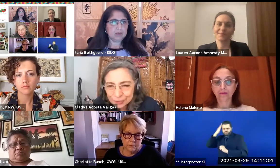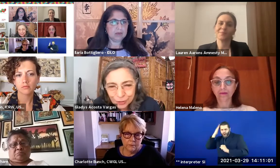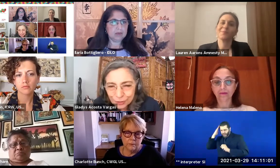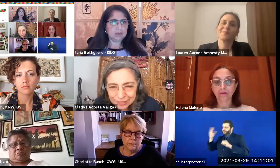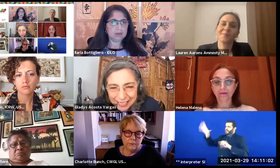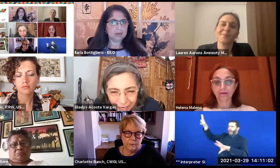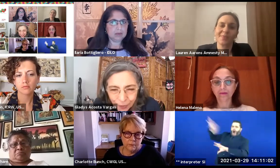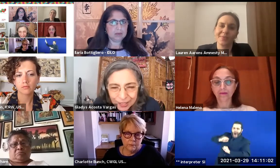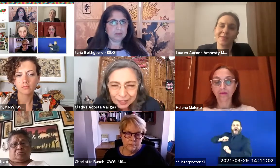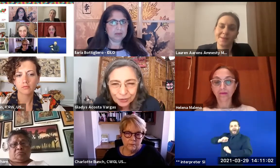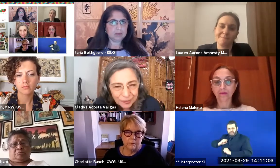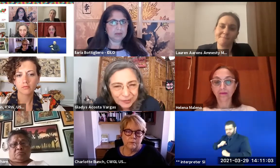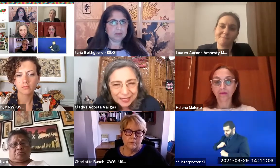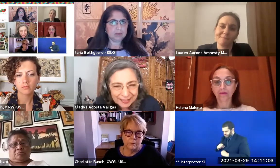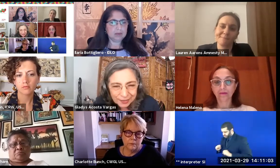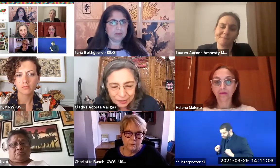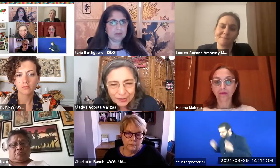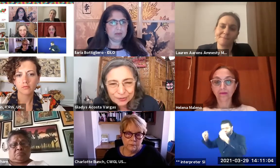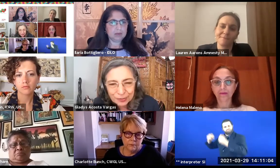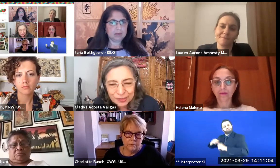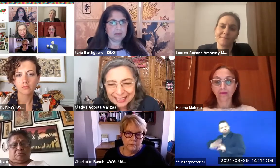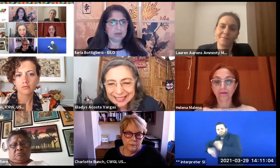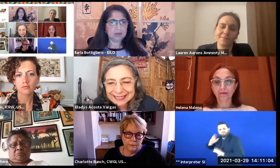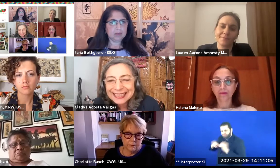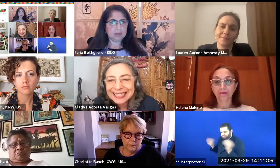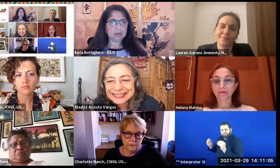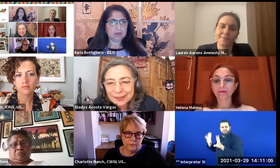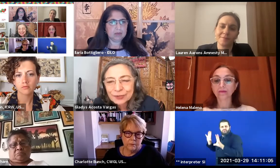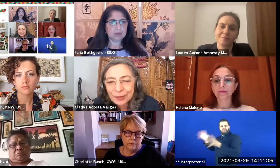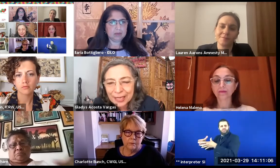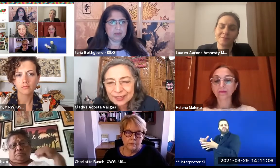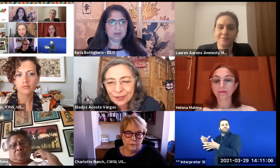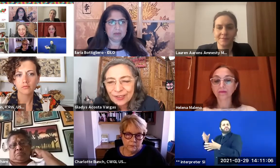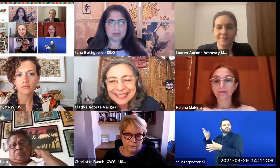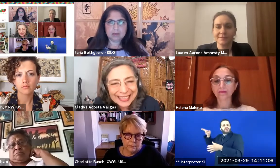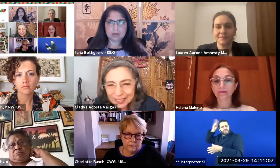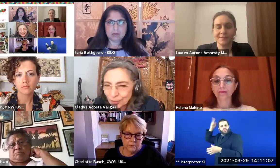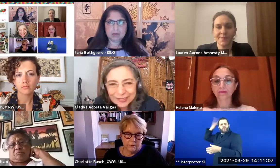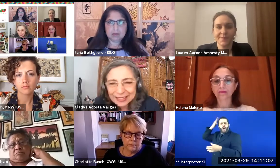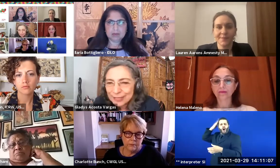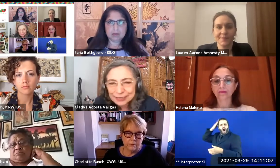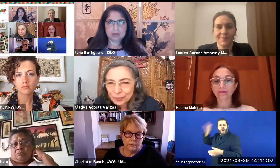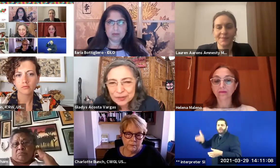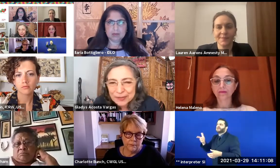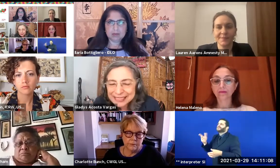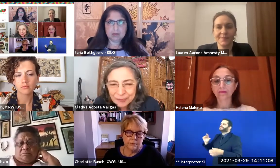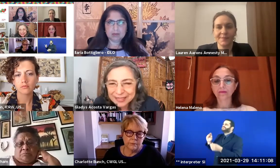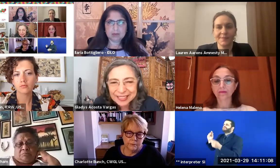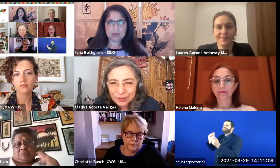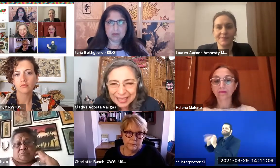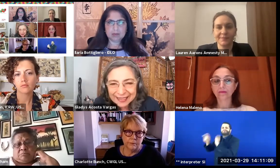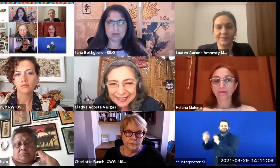sus territorios y el agua donde viven y donde viven sus comunidades. Estamos hablando ya no de una